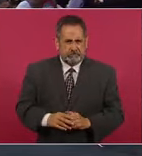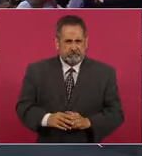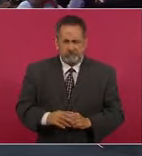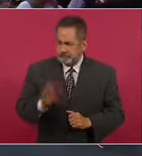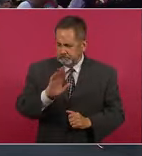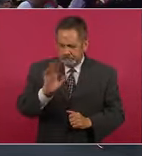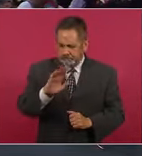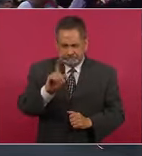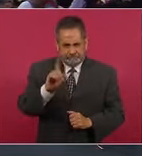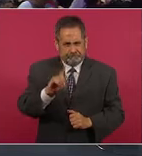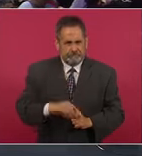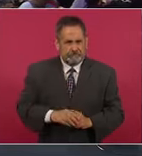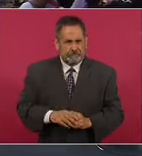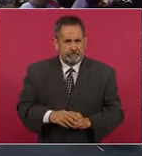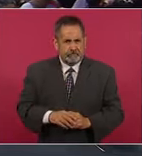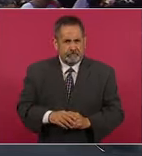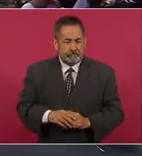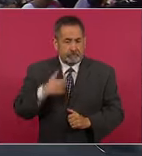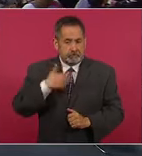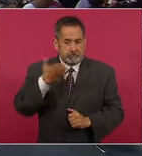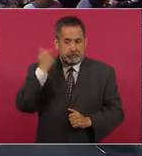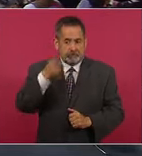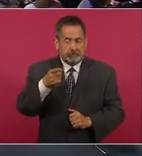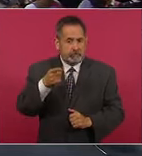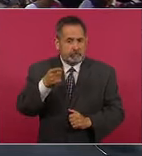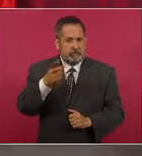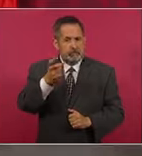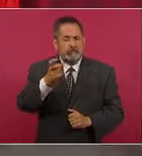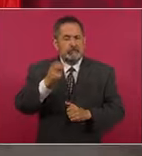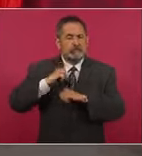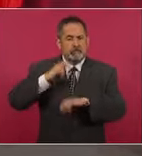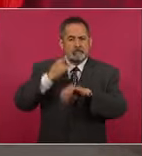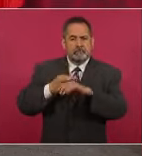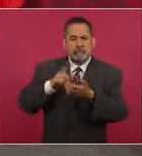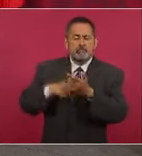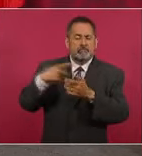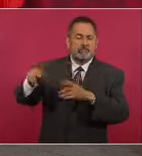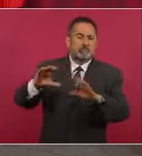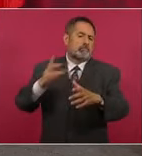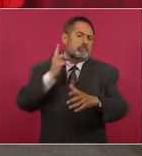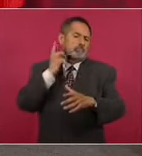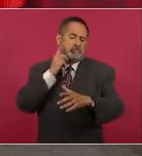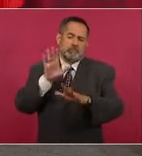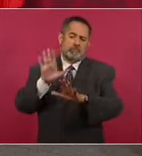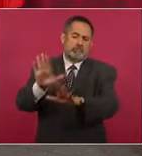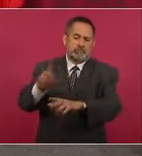No, yo no sé, porque eso ya corresponde a los legisladores.